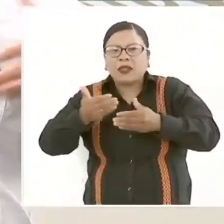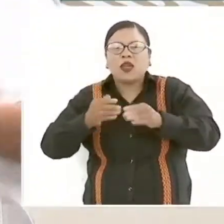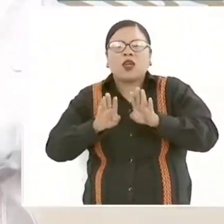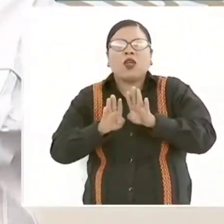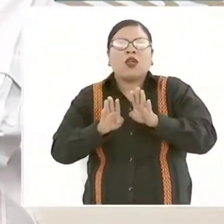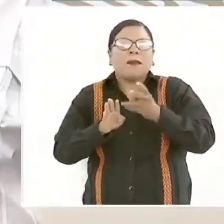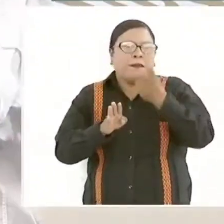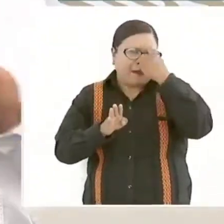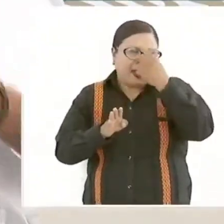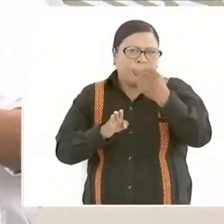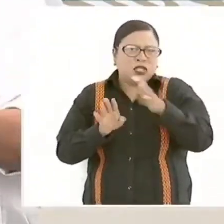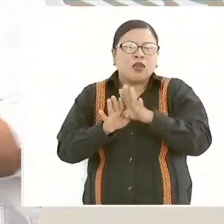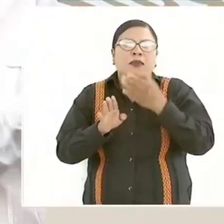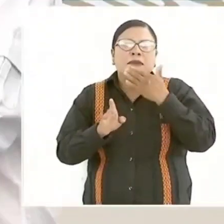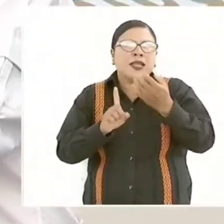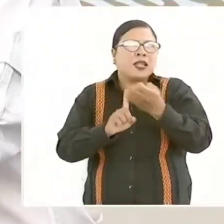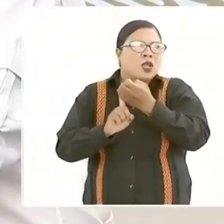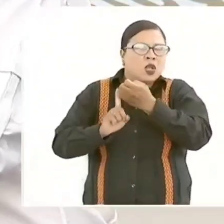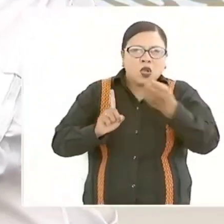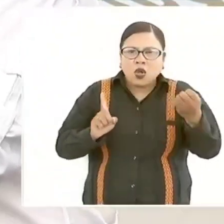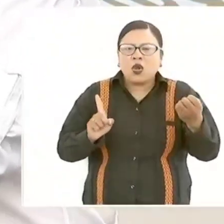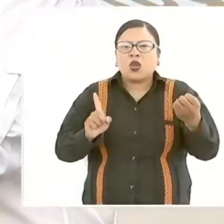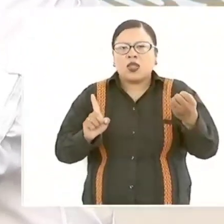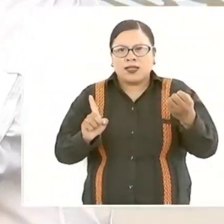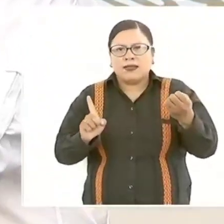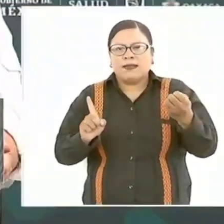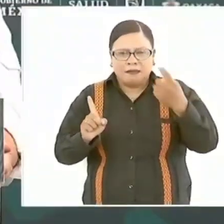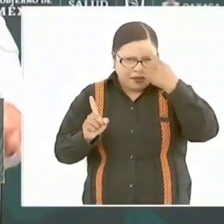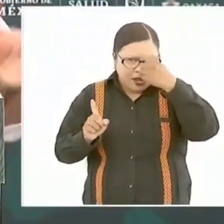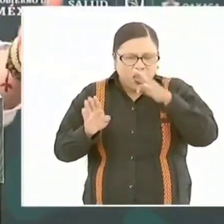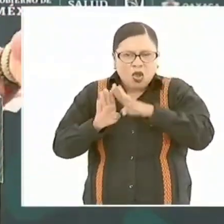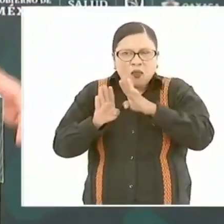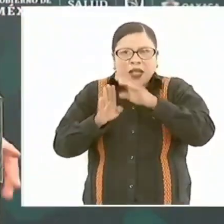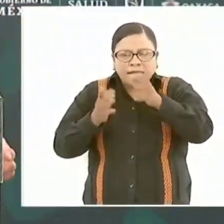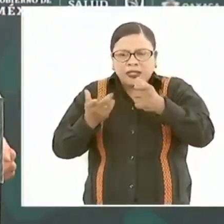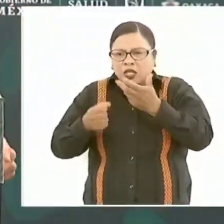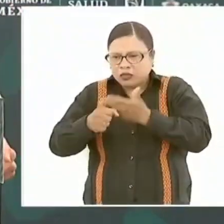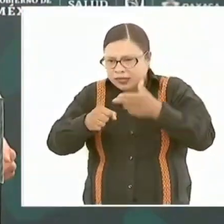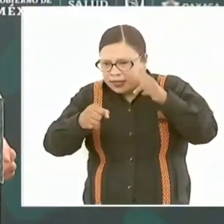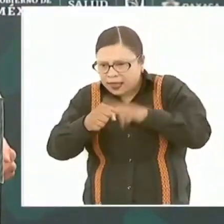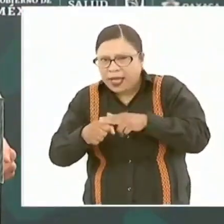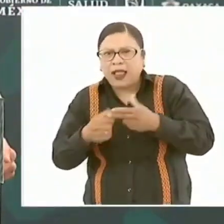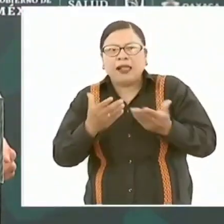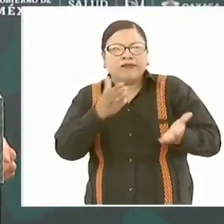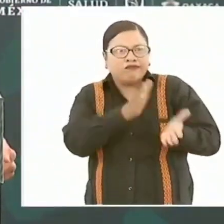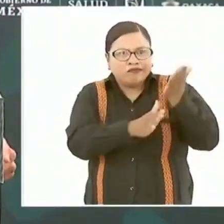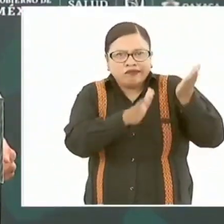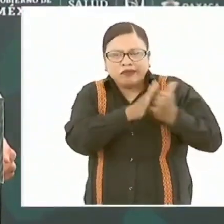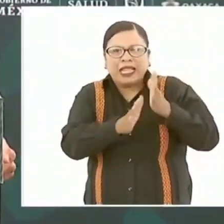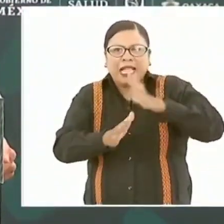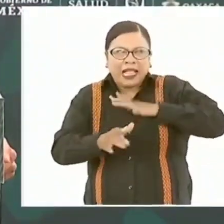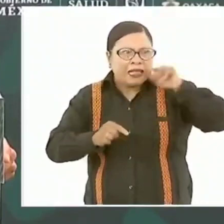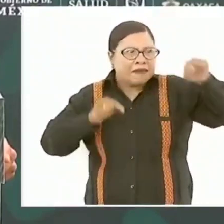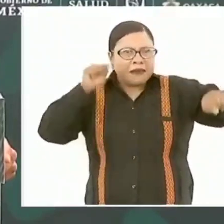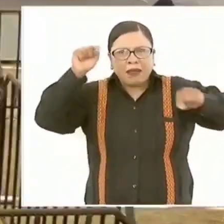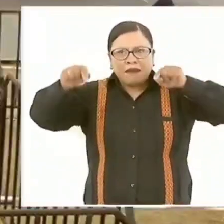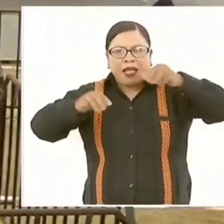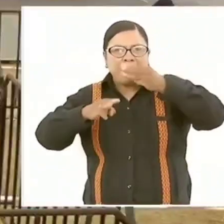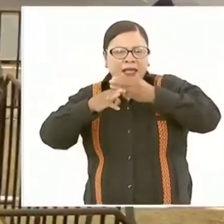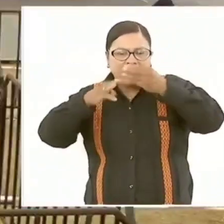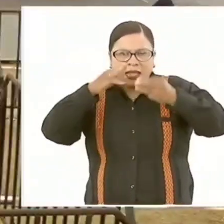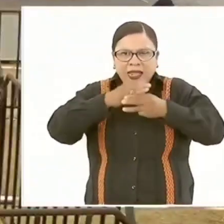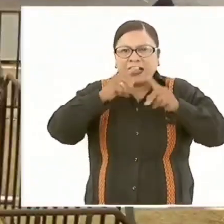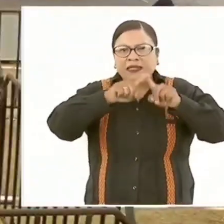tener el orden para un hospital, con las obras que se estaban concluyendo, con el equipo que